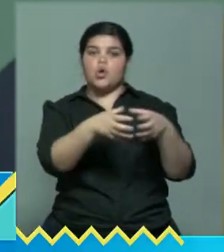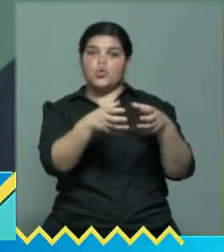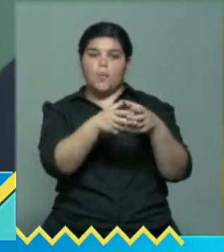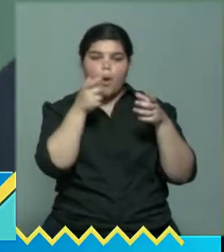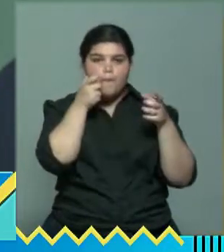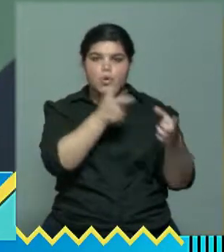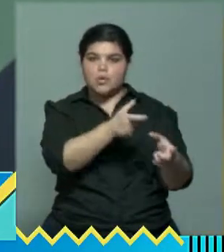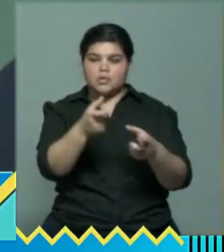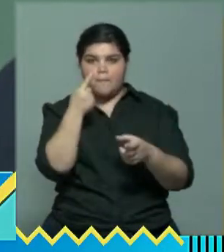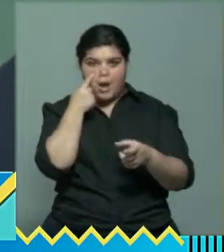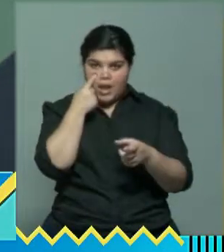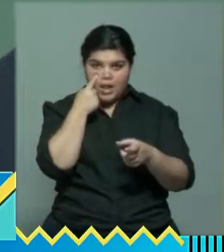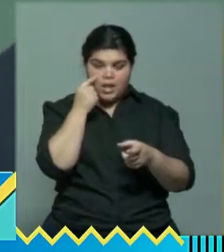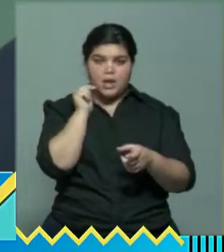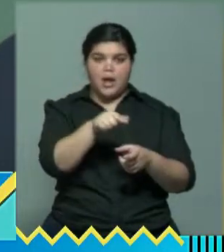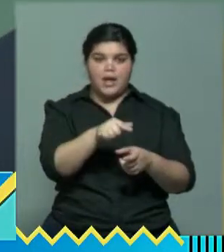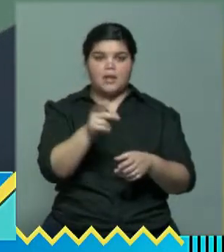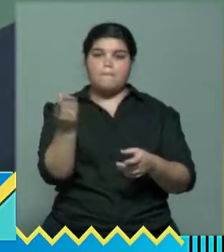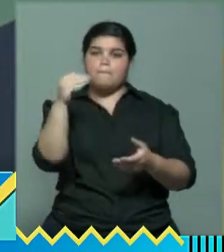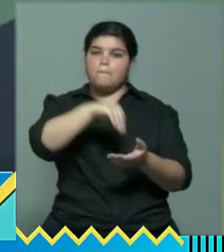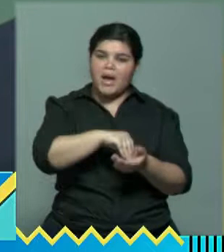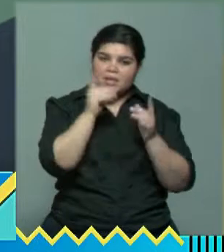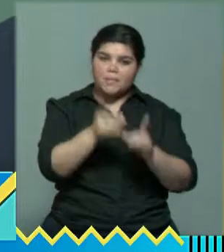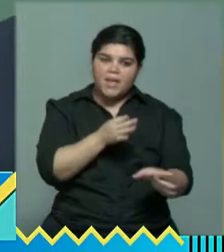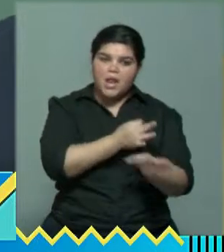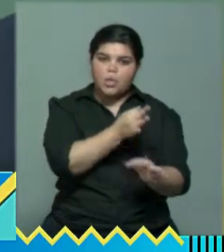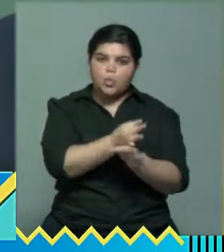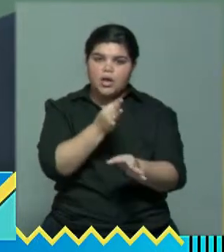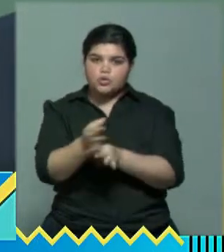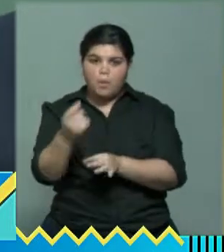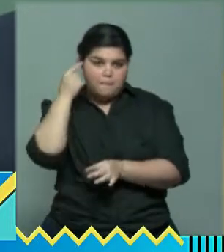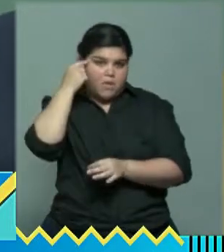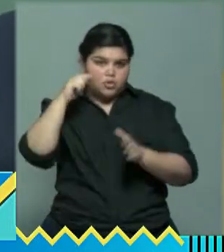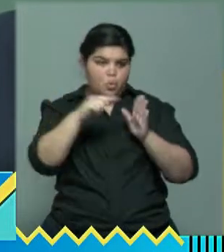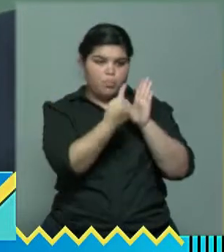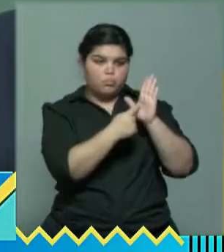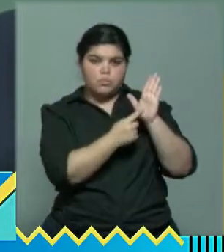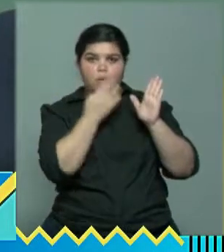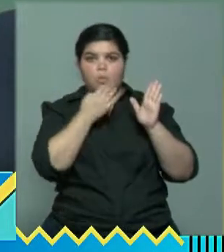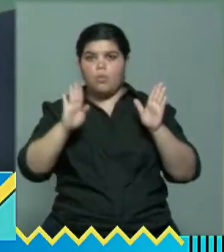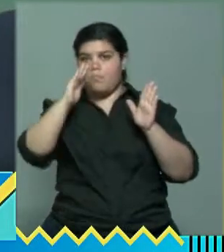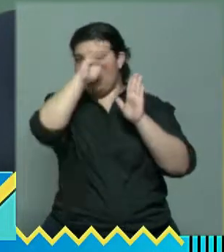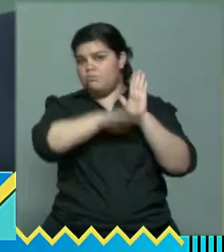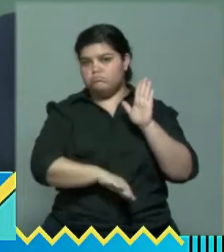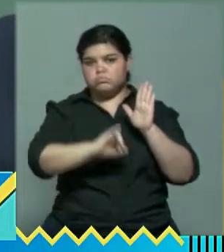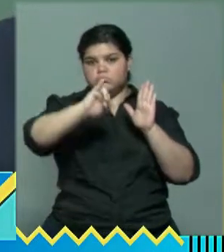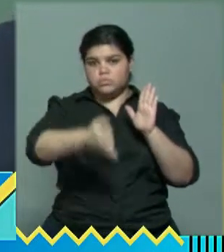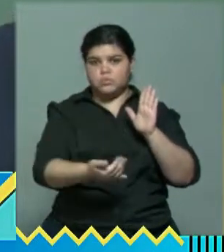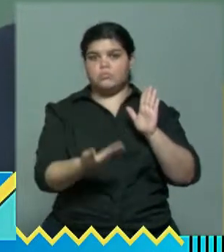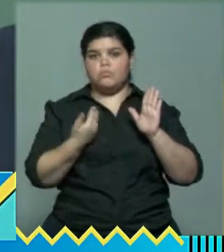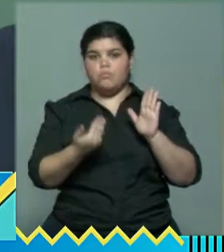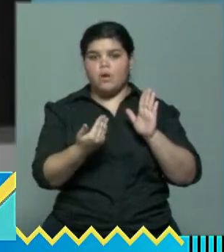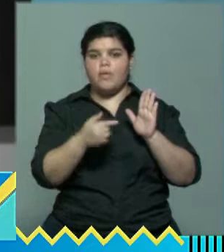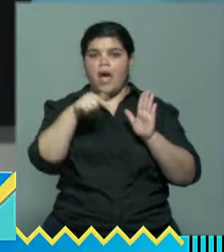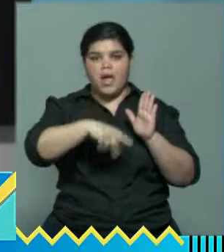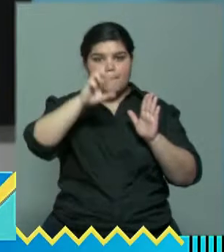controlar, agregado a la educación, yo creo que se cumplen los requisitos para que verdaderamente se cumplan con políticas.